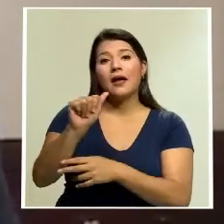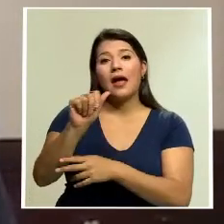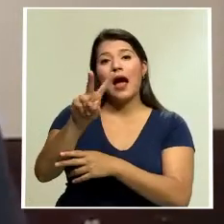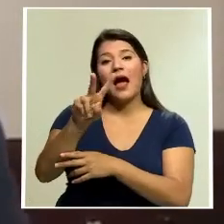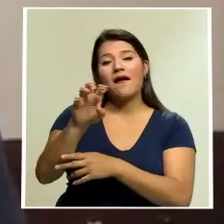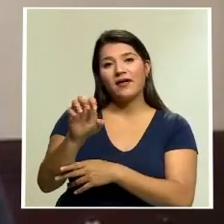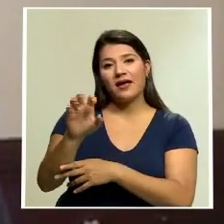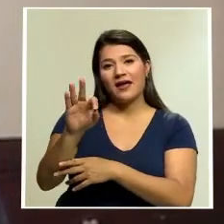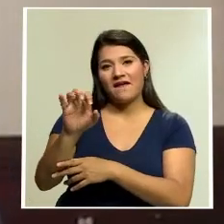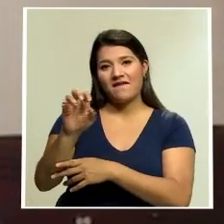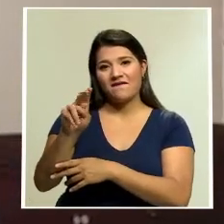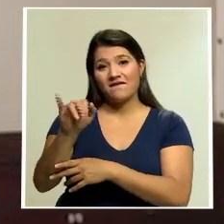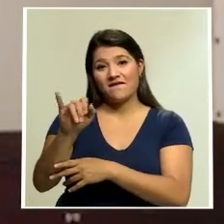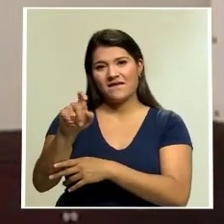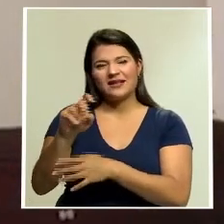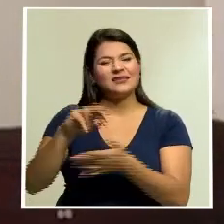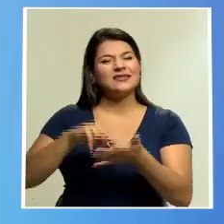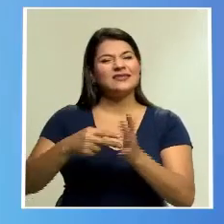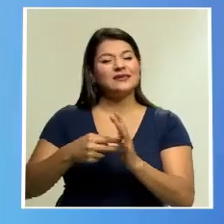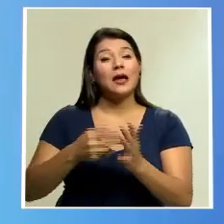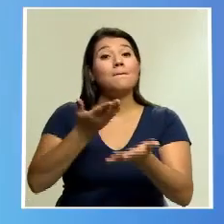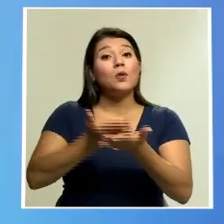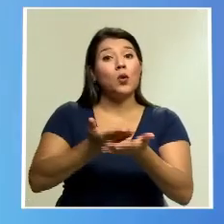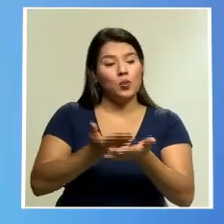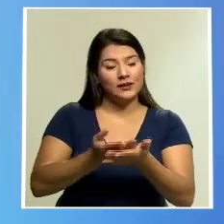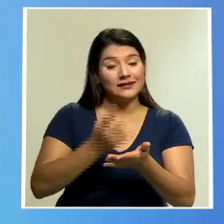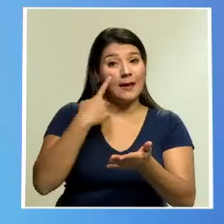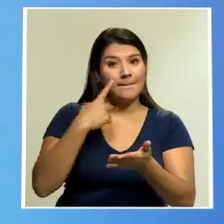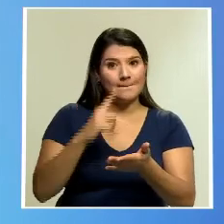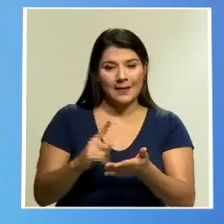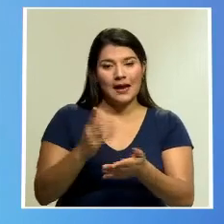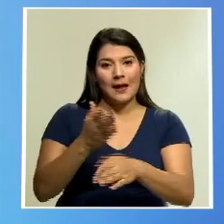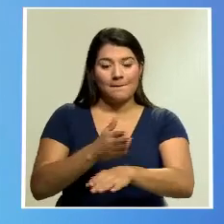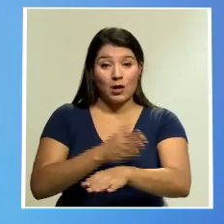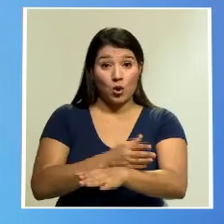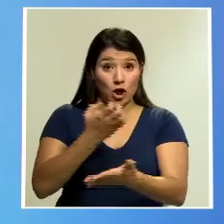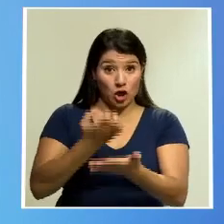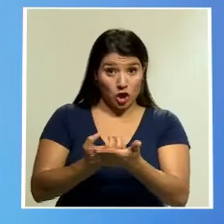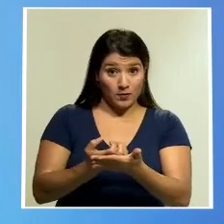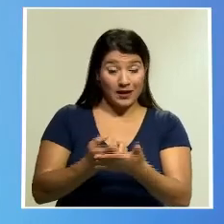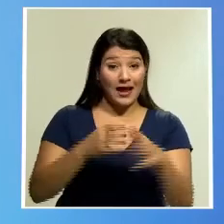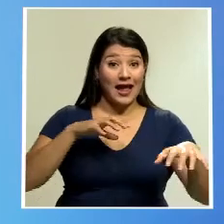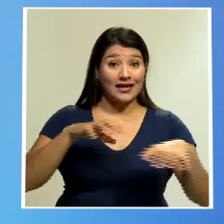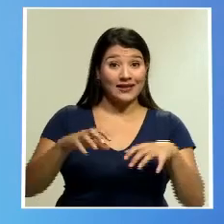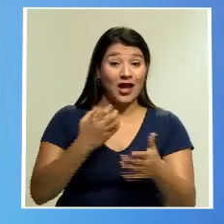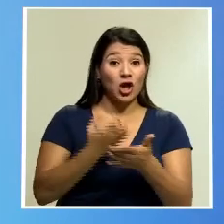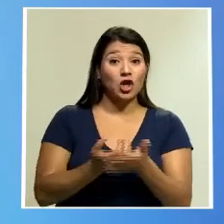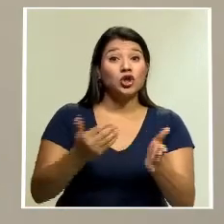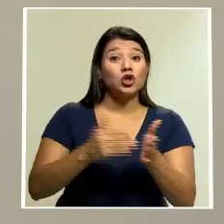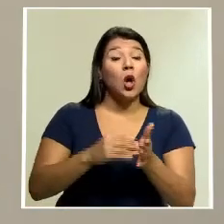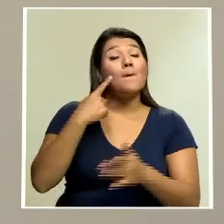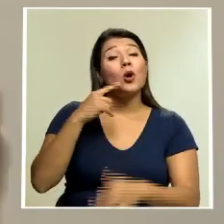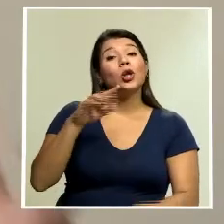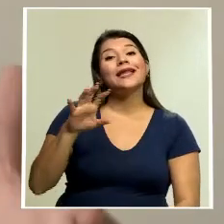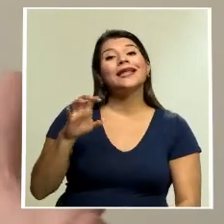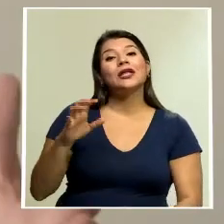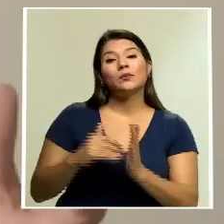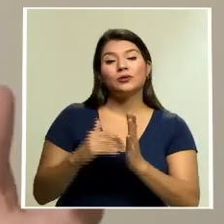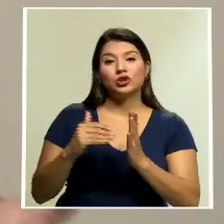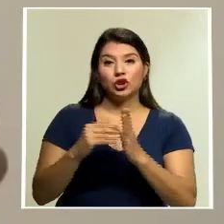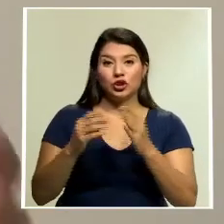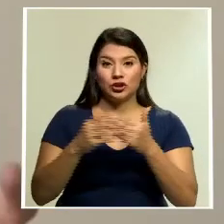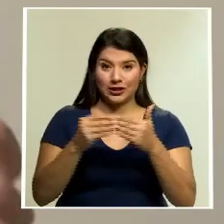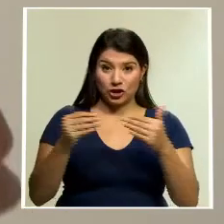la reactivación económica. Entre ellas destacan un fondo de reactivación por $500 millones como capital